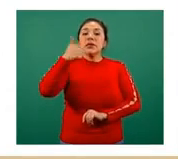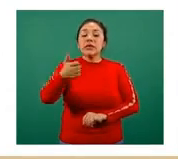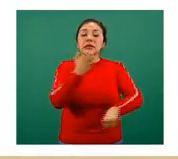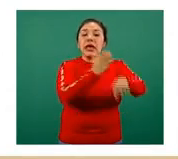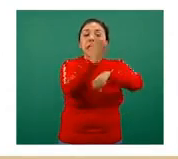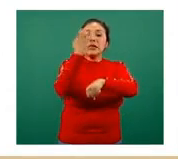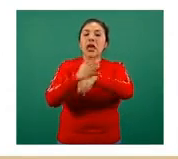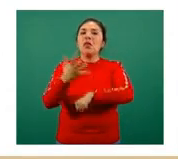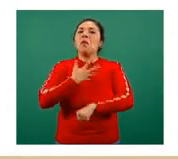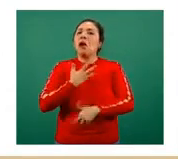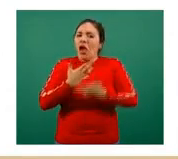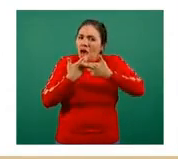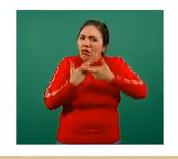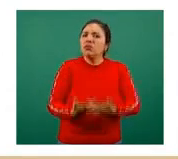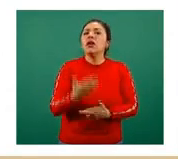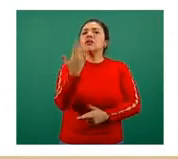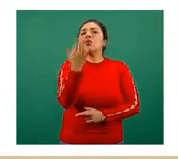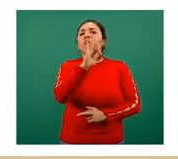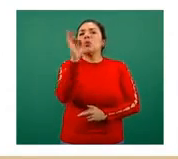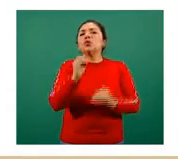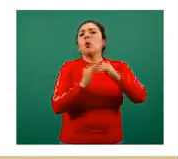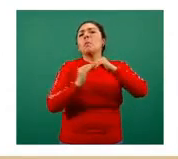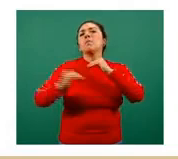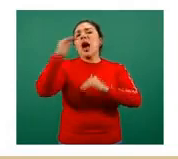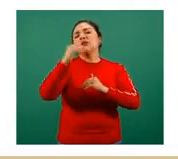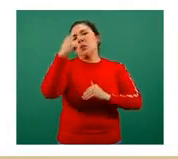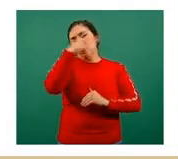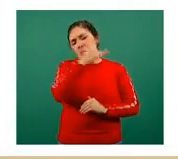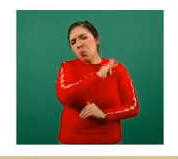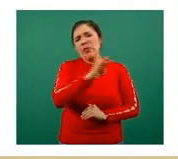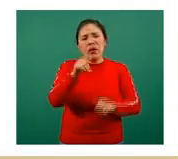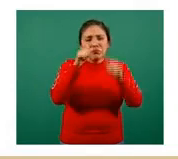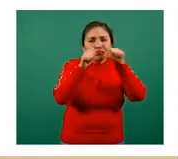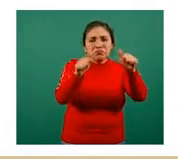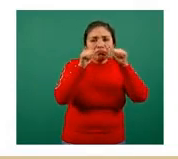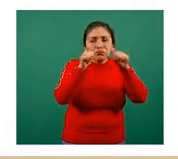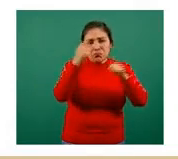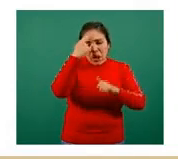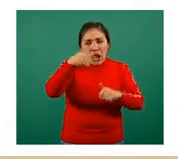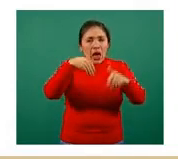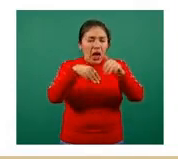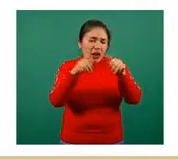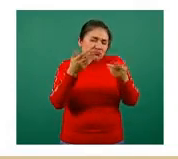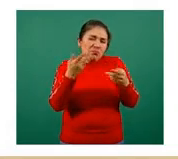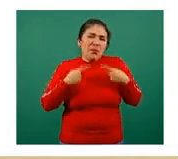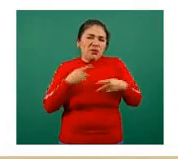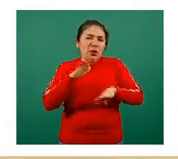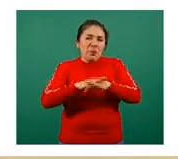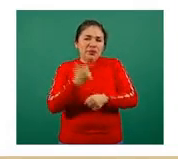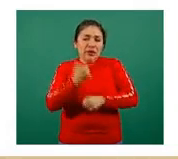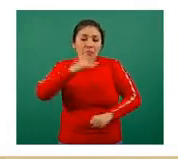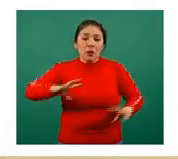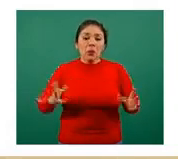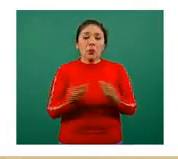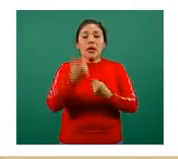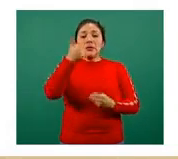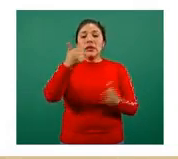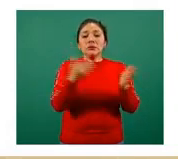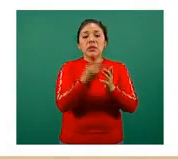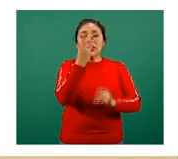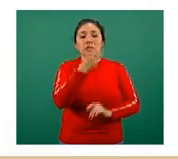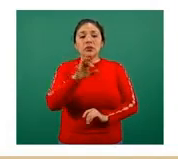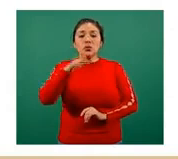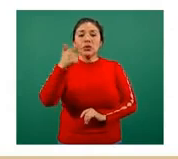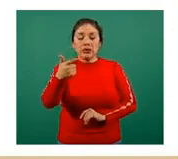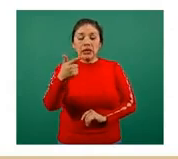de la mitad de sus camas con ventilador disponibles, que a nivel nacional suman 6.357, y para efectos de este